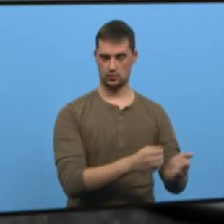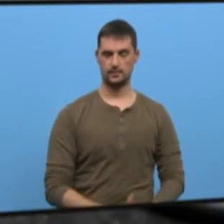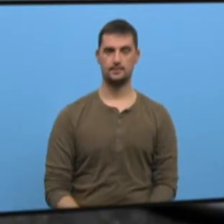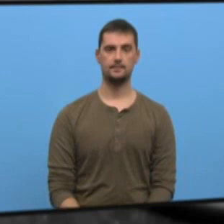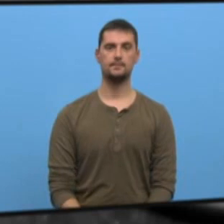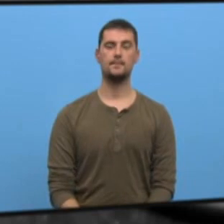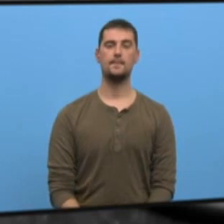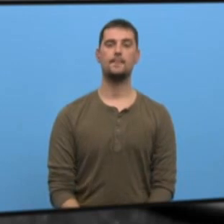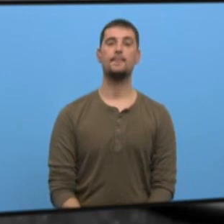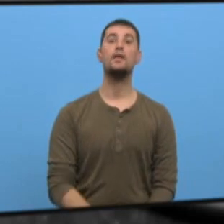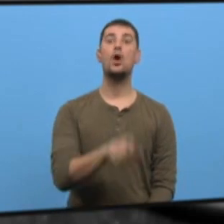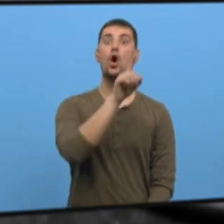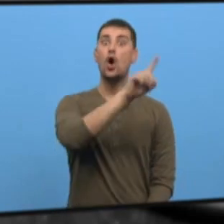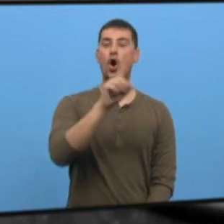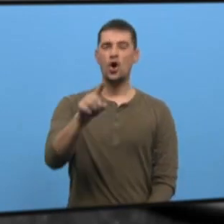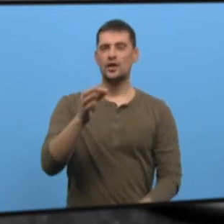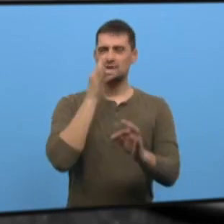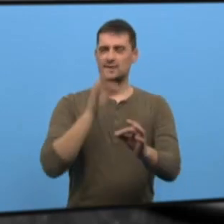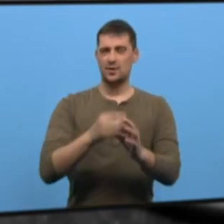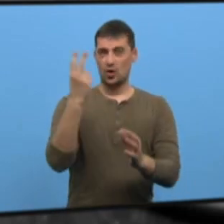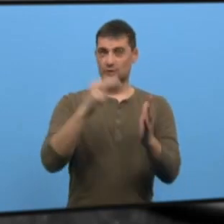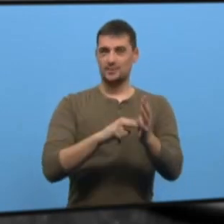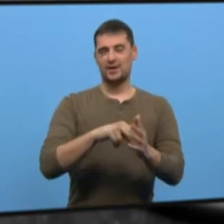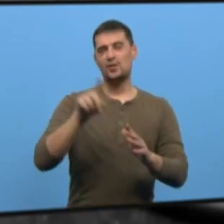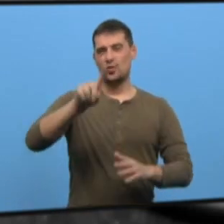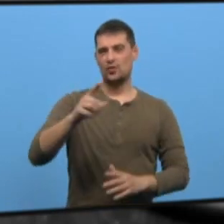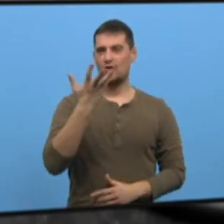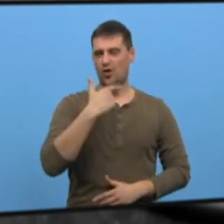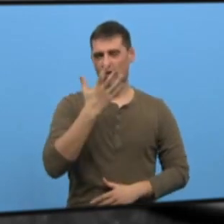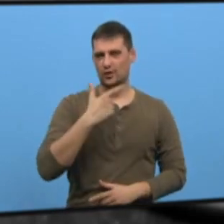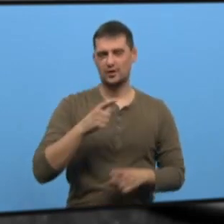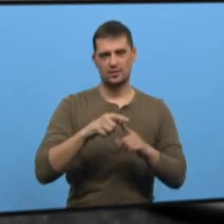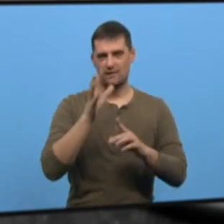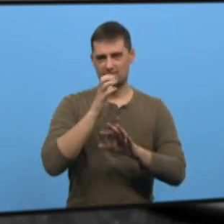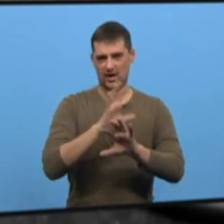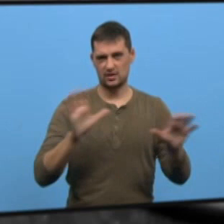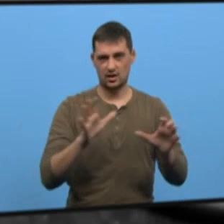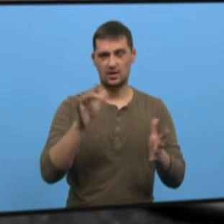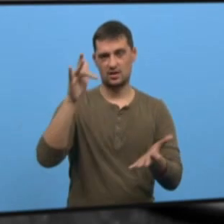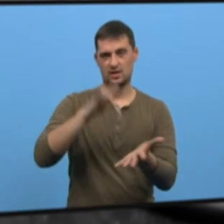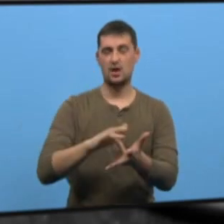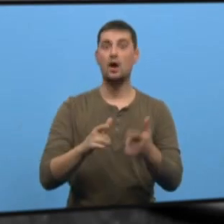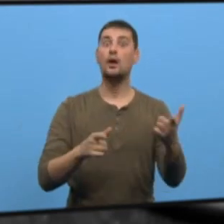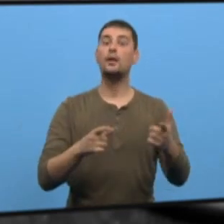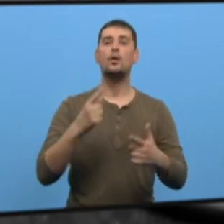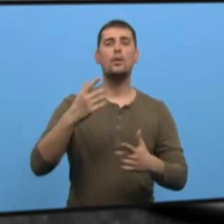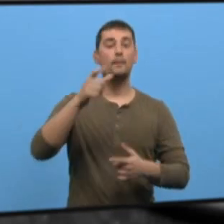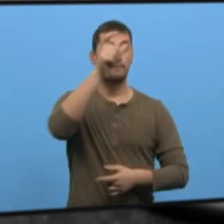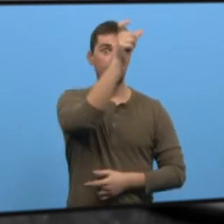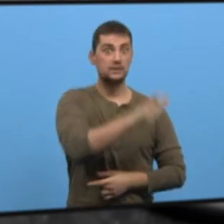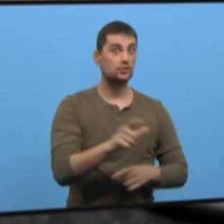animación 11 de setro de 2001 una Data trá lembrada por todo mundo para noo protagonista de Santi